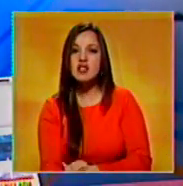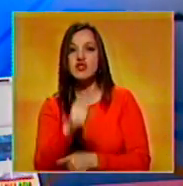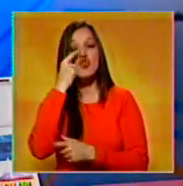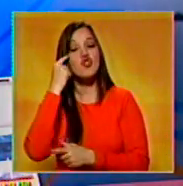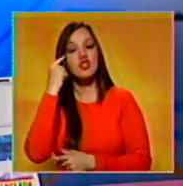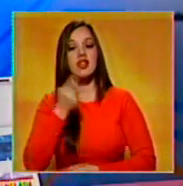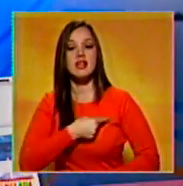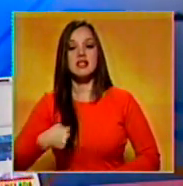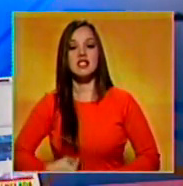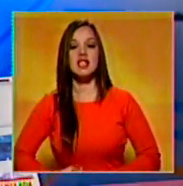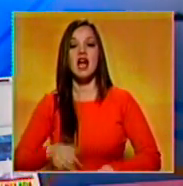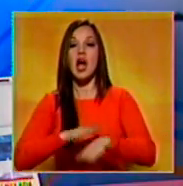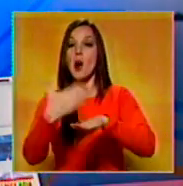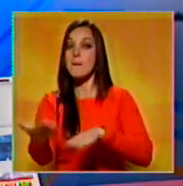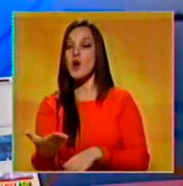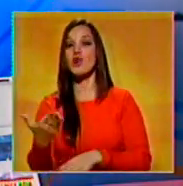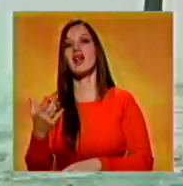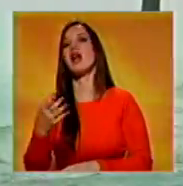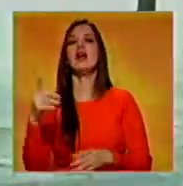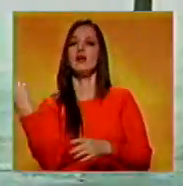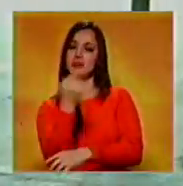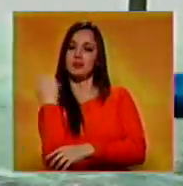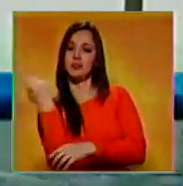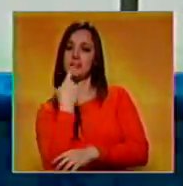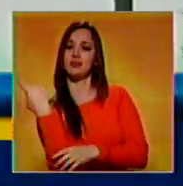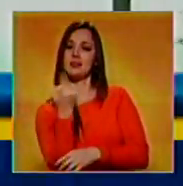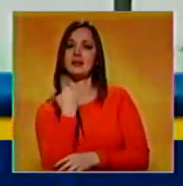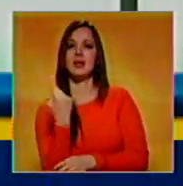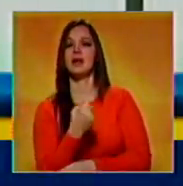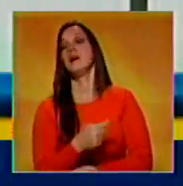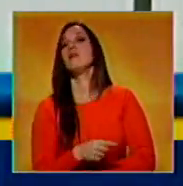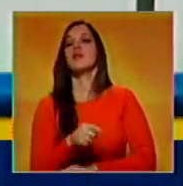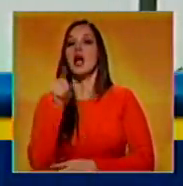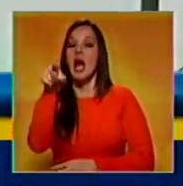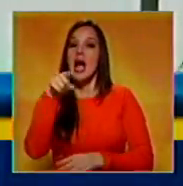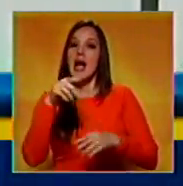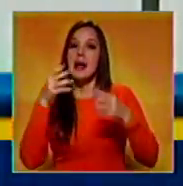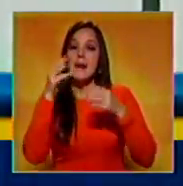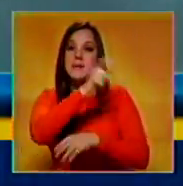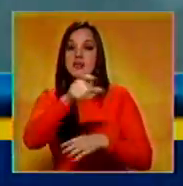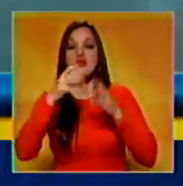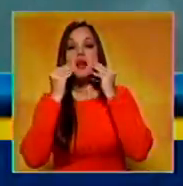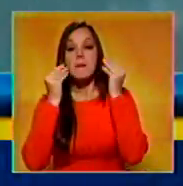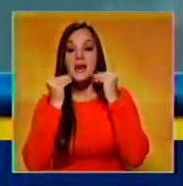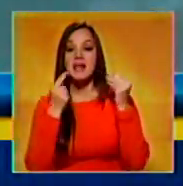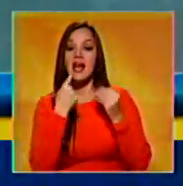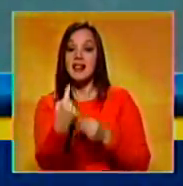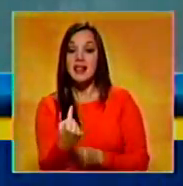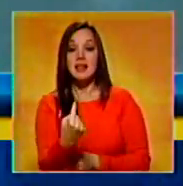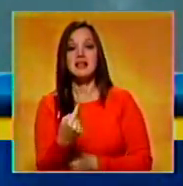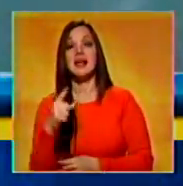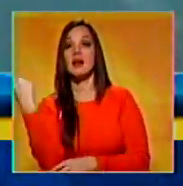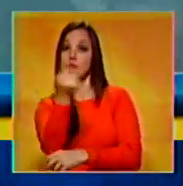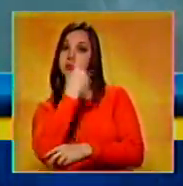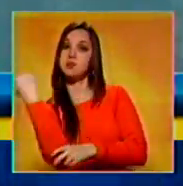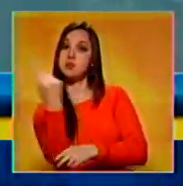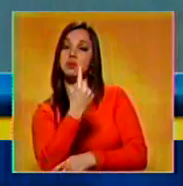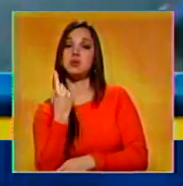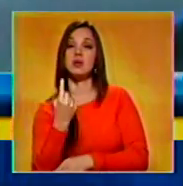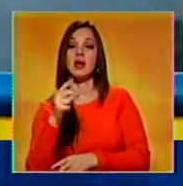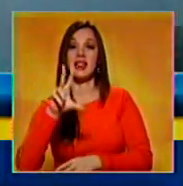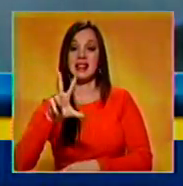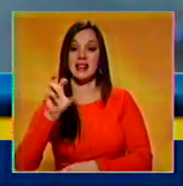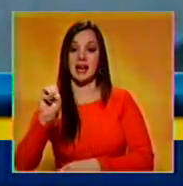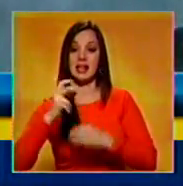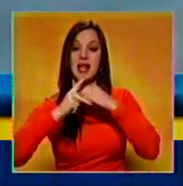ante la llegada del tifón cmal hei el centro meteorológico del país asiático Indicó que el tifón se mueve a una velocidad de 30 km